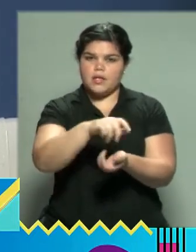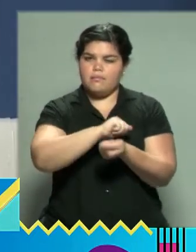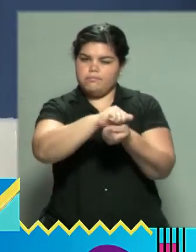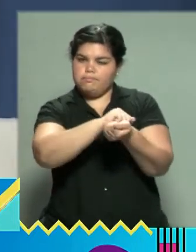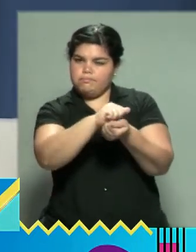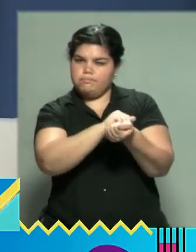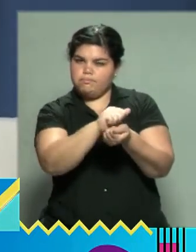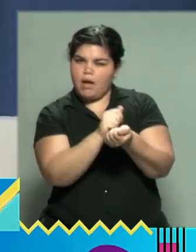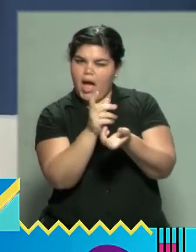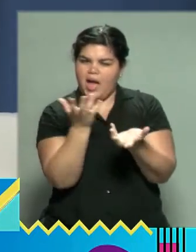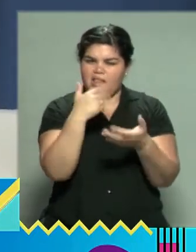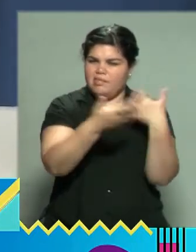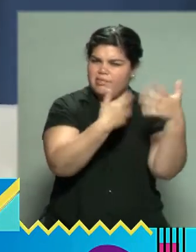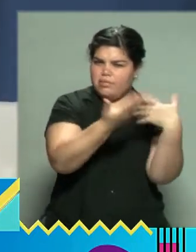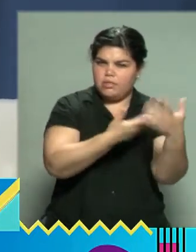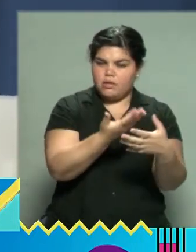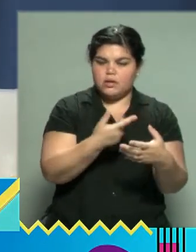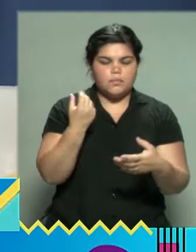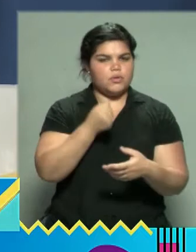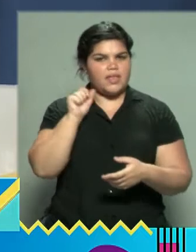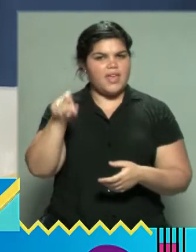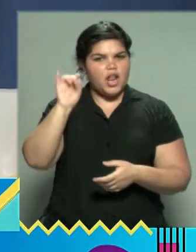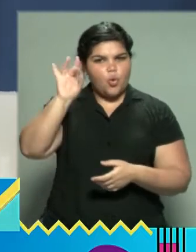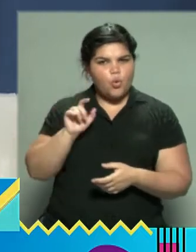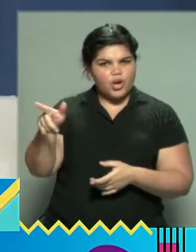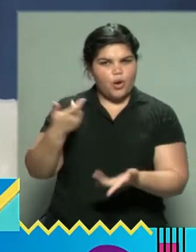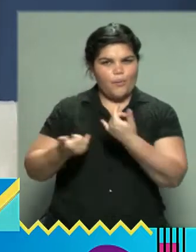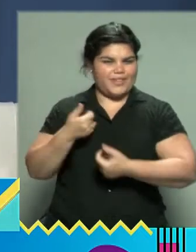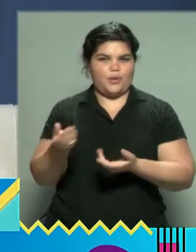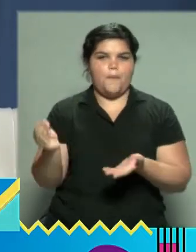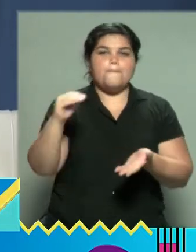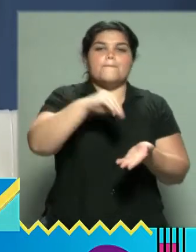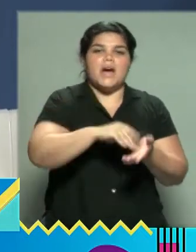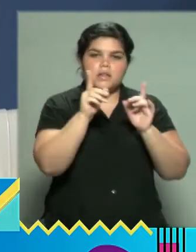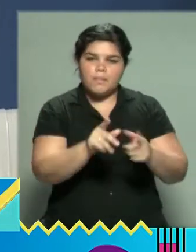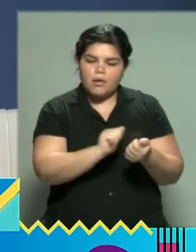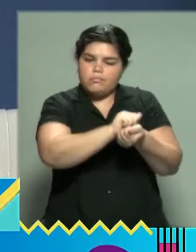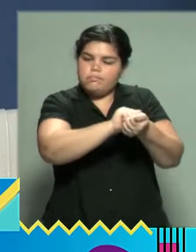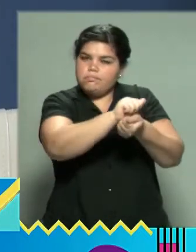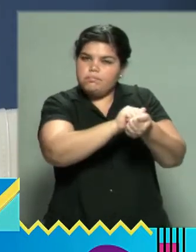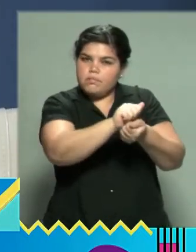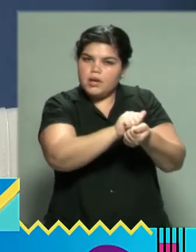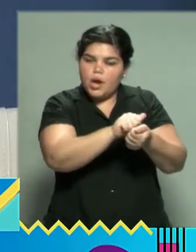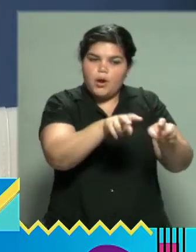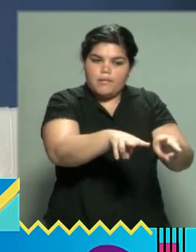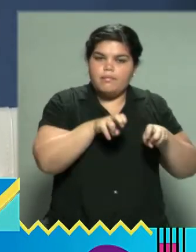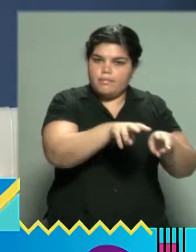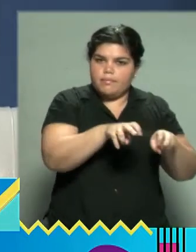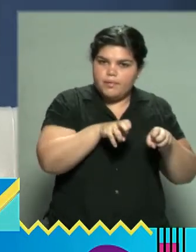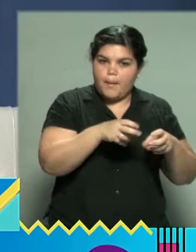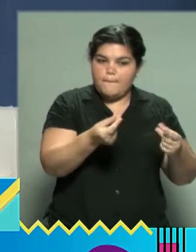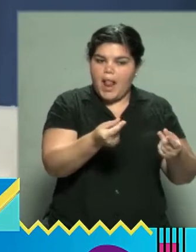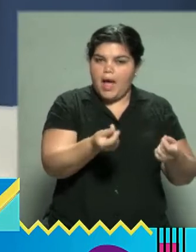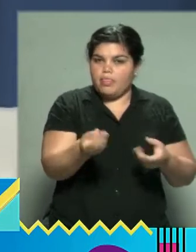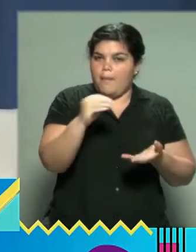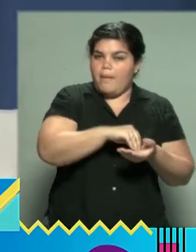dice él, digamos, yo le quiero hacer hincapié, no solo es corrupción el que gana, el que cobra una guita